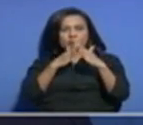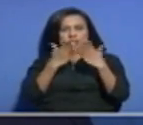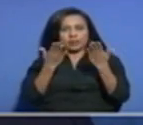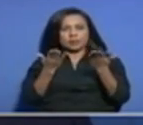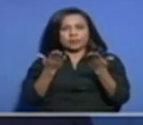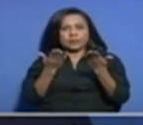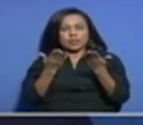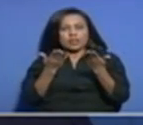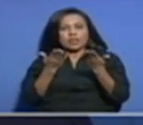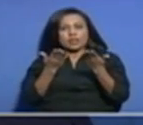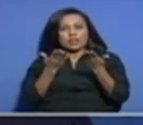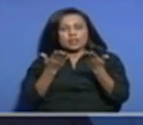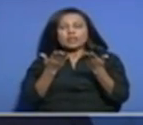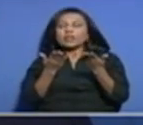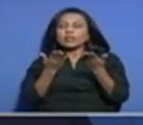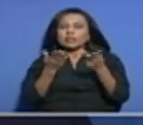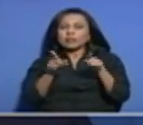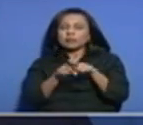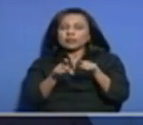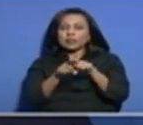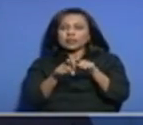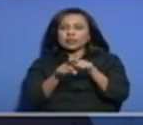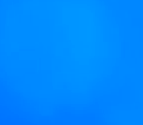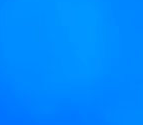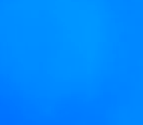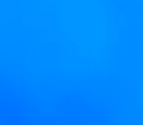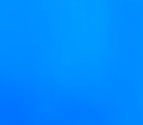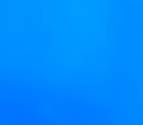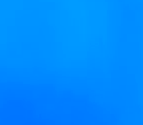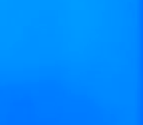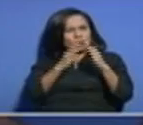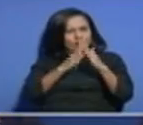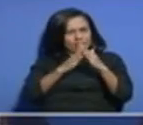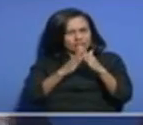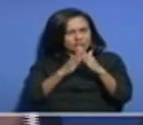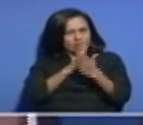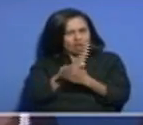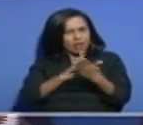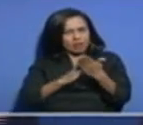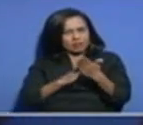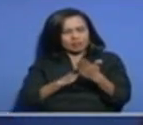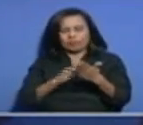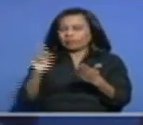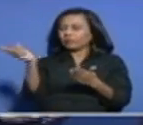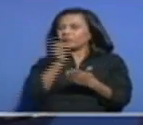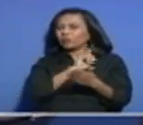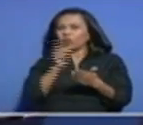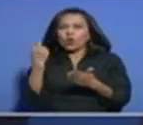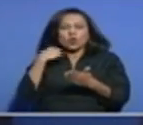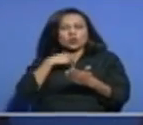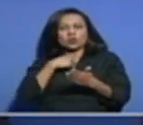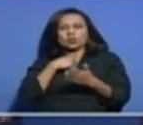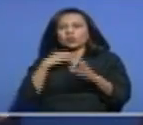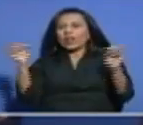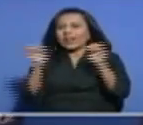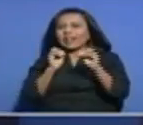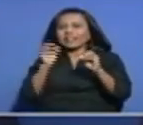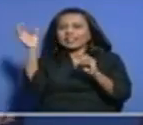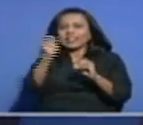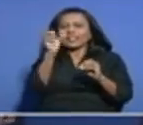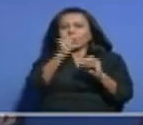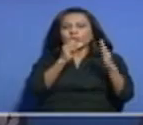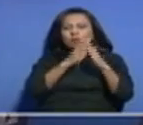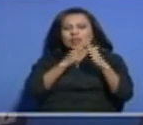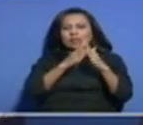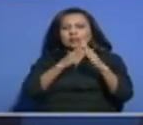Mitre, Director Jurídico de la Dirección General de Ingresos, Panorama. No le quitamos la casa a ningún panameño, al contrario. La administración del